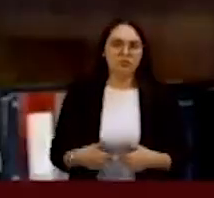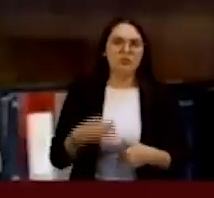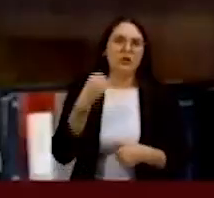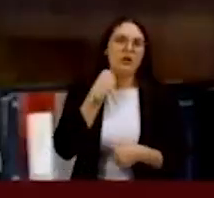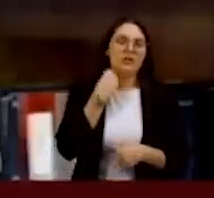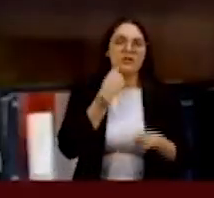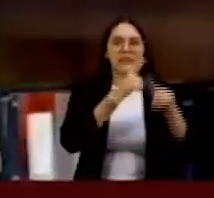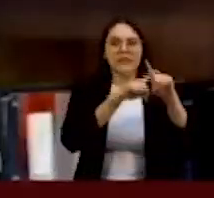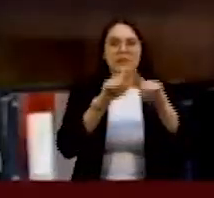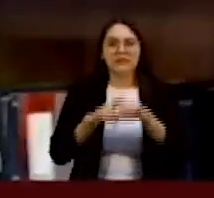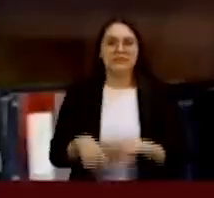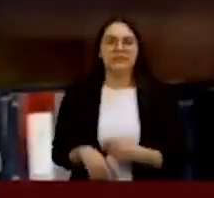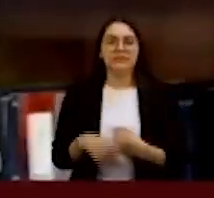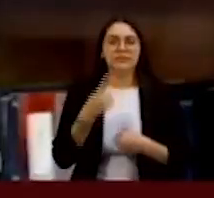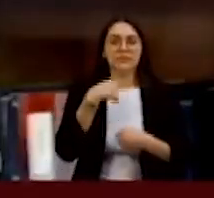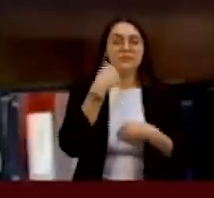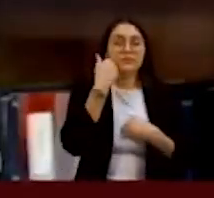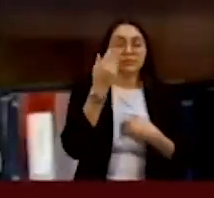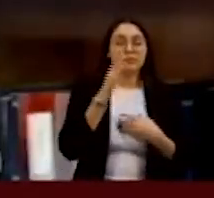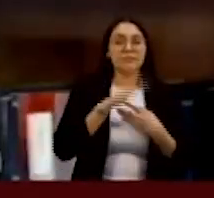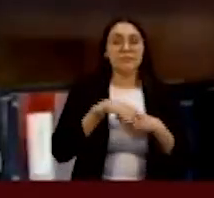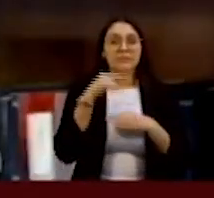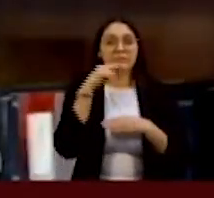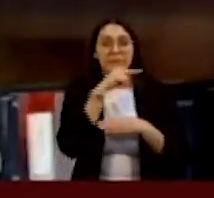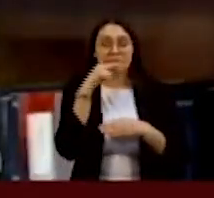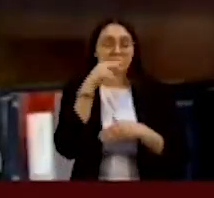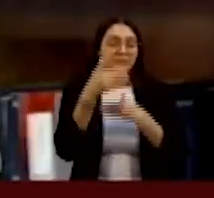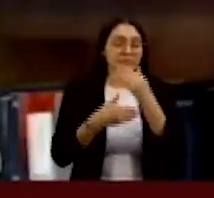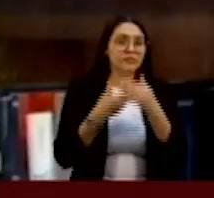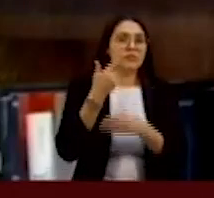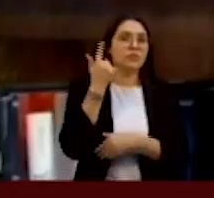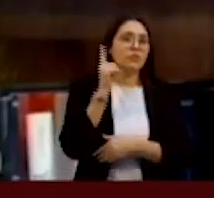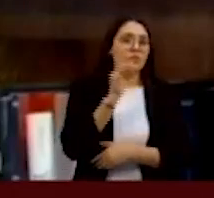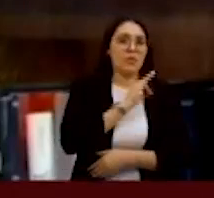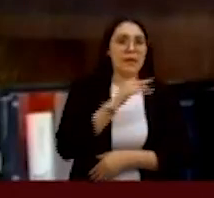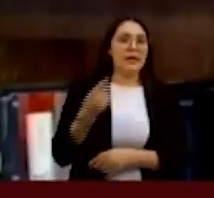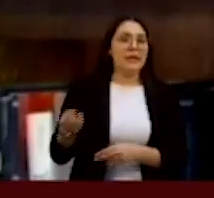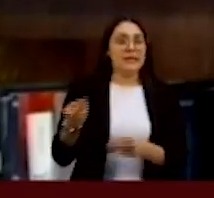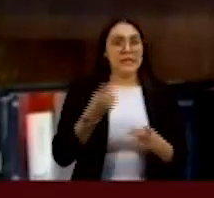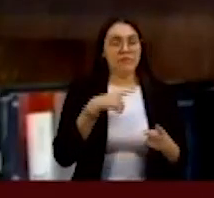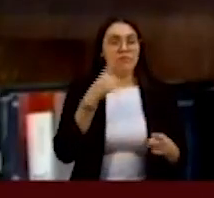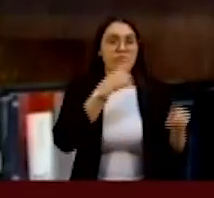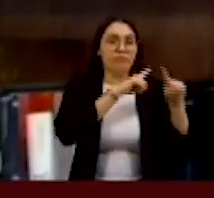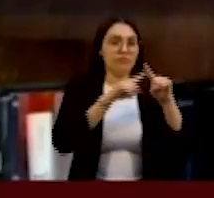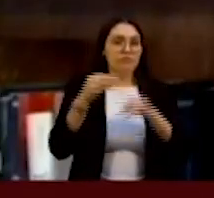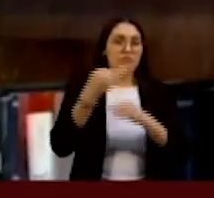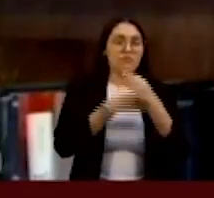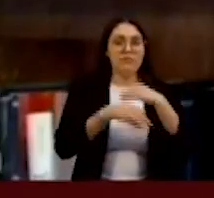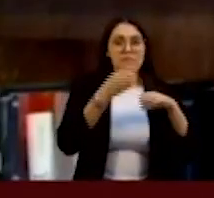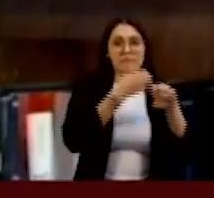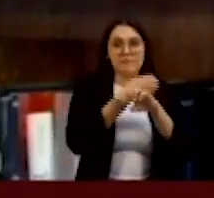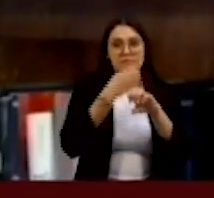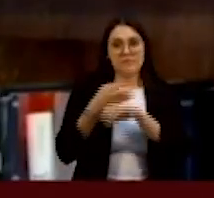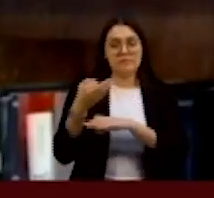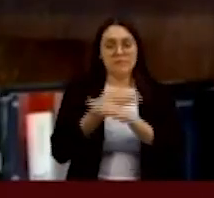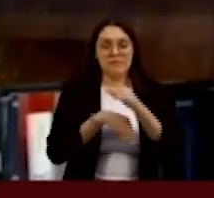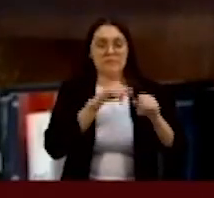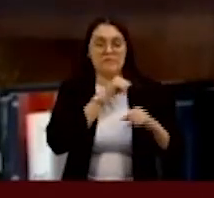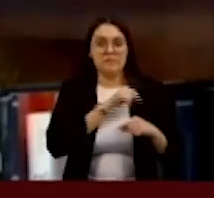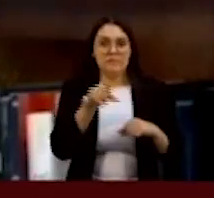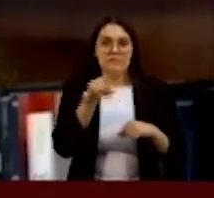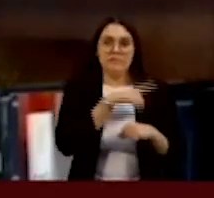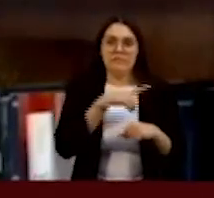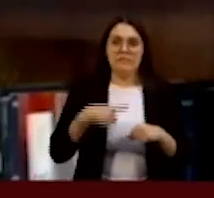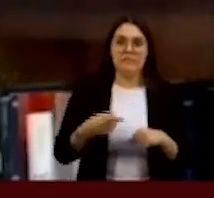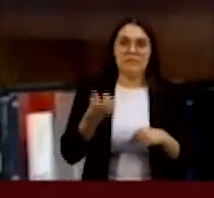más rápido, más accesible todavía a todas las entidades federativas y a todas las autoridades que tengan la